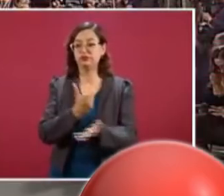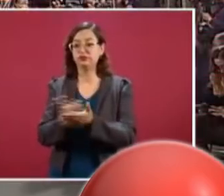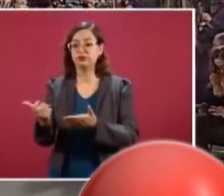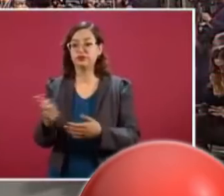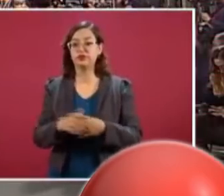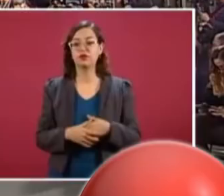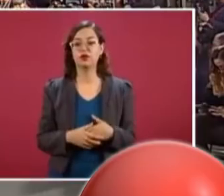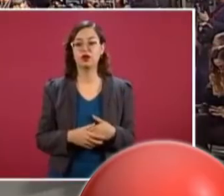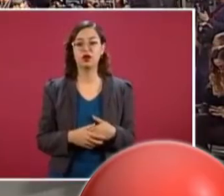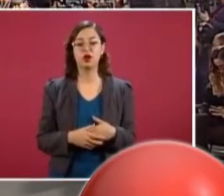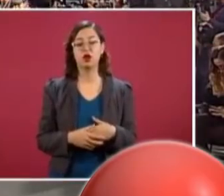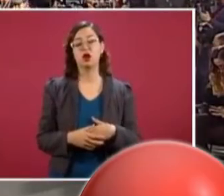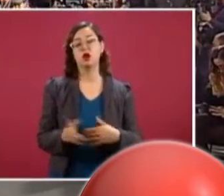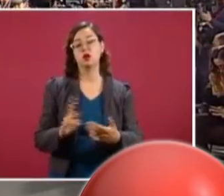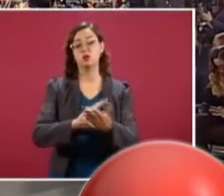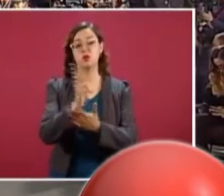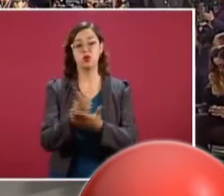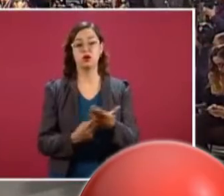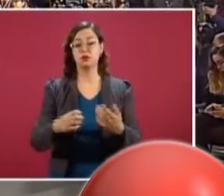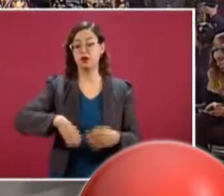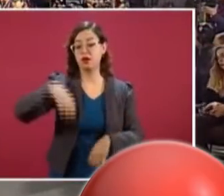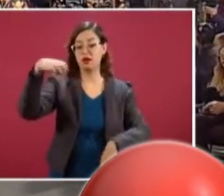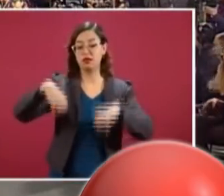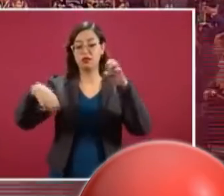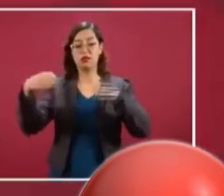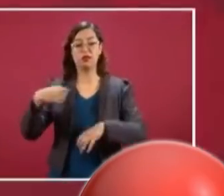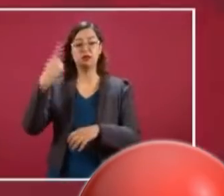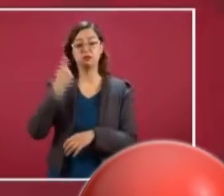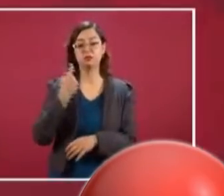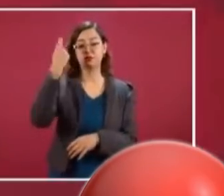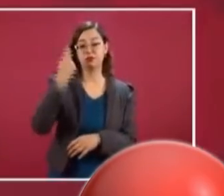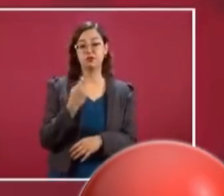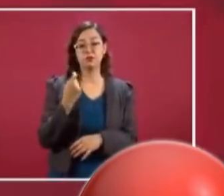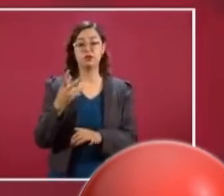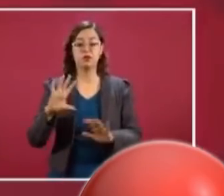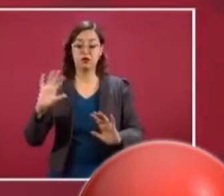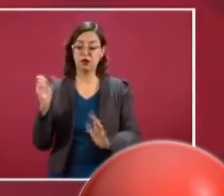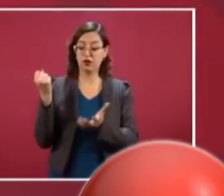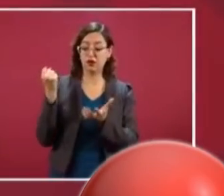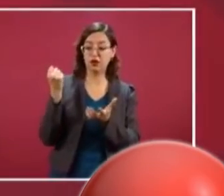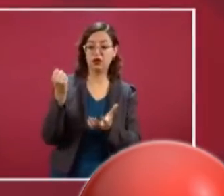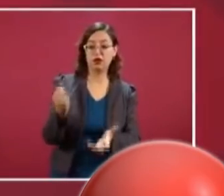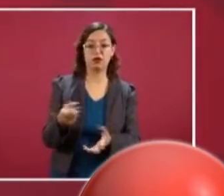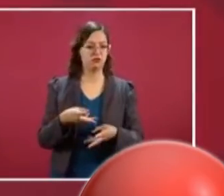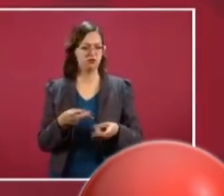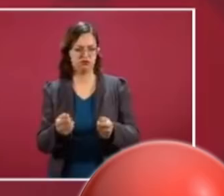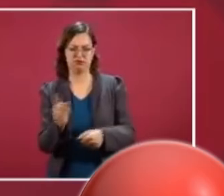de pensión a adultos mayores significa una inversión que no gasto